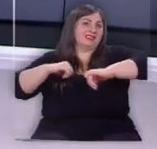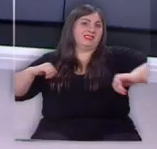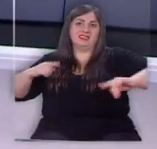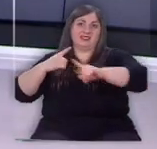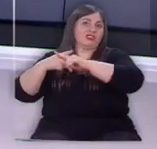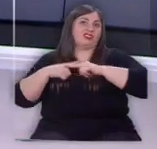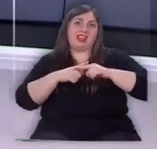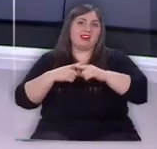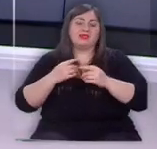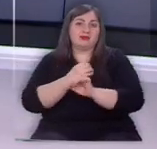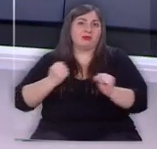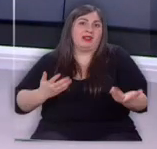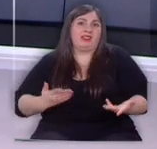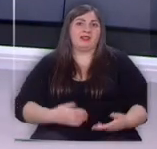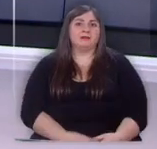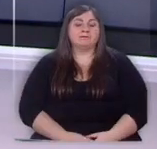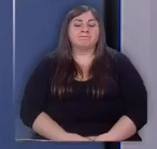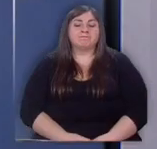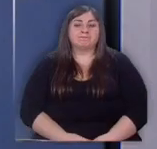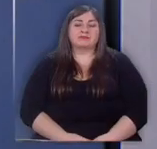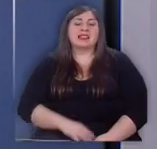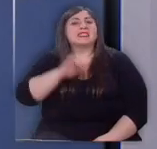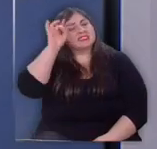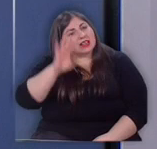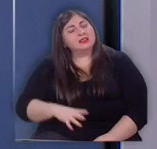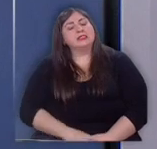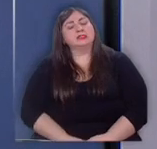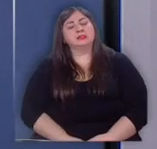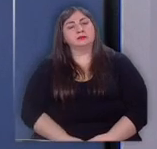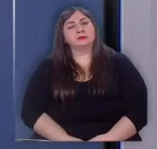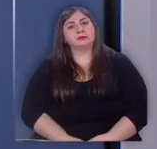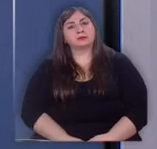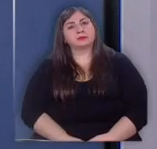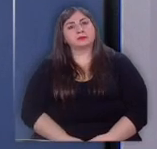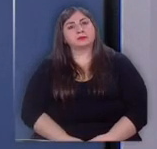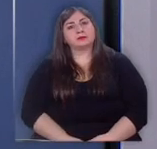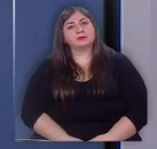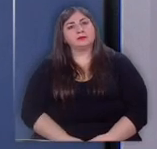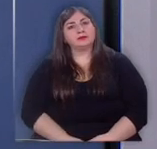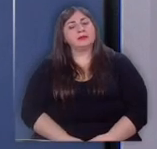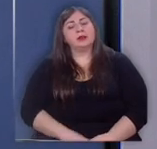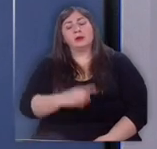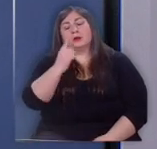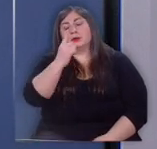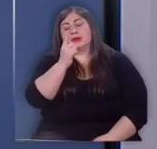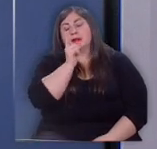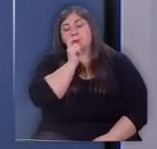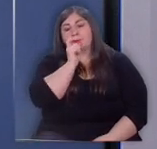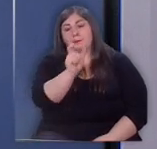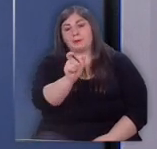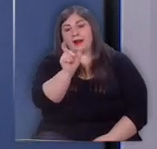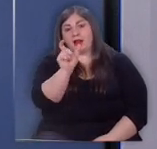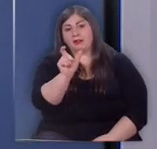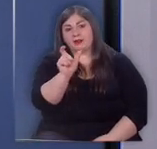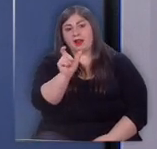social. ¿Sabes qué? Es una palabra que nos llega a los